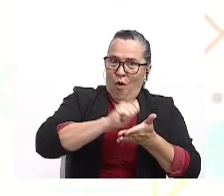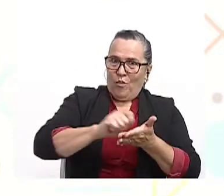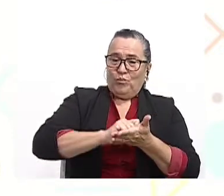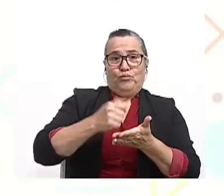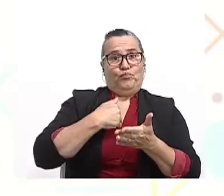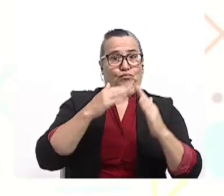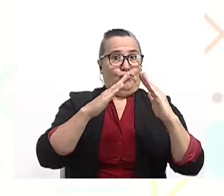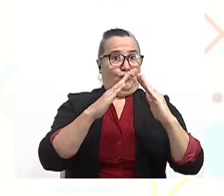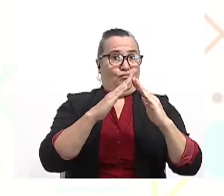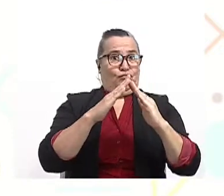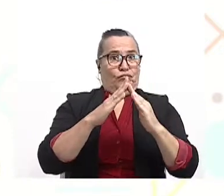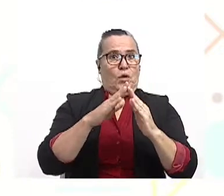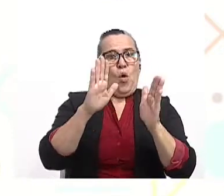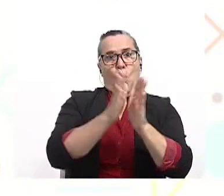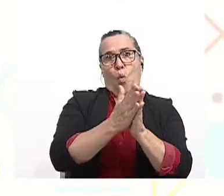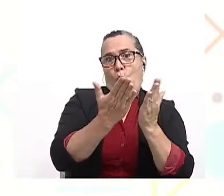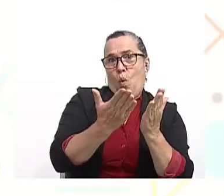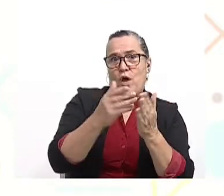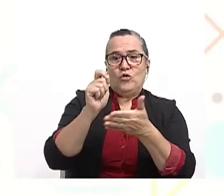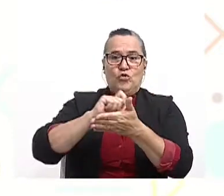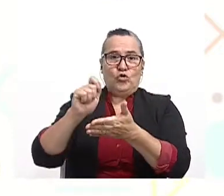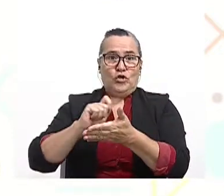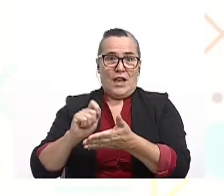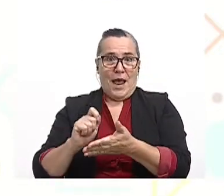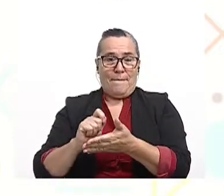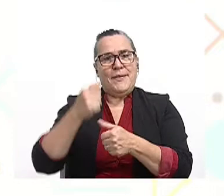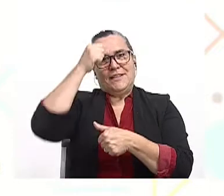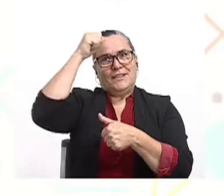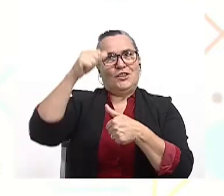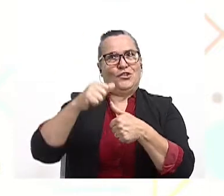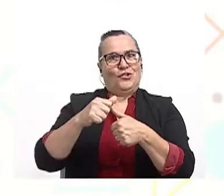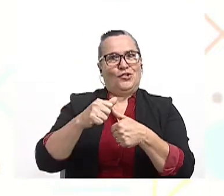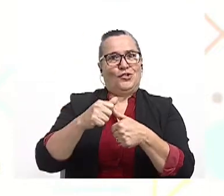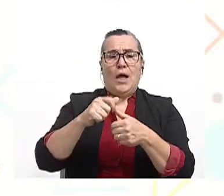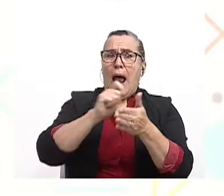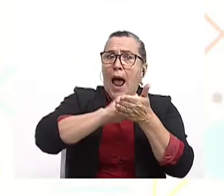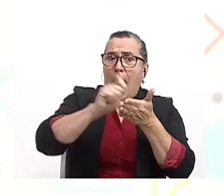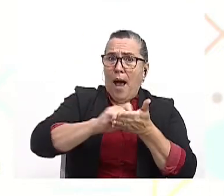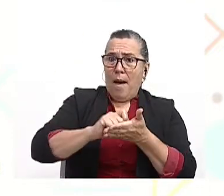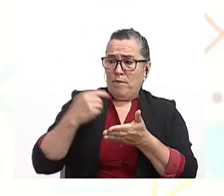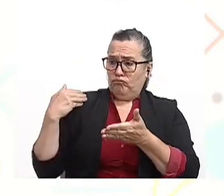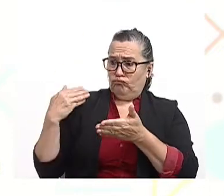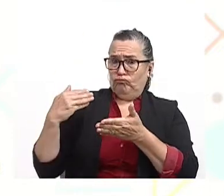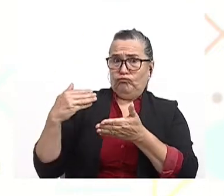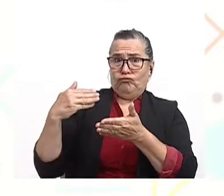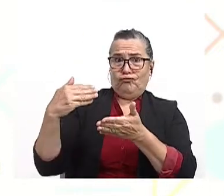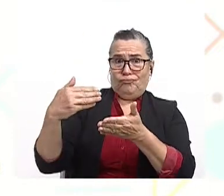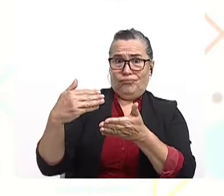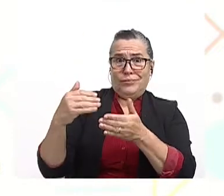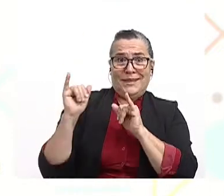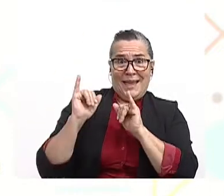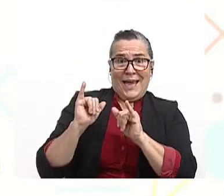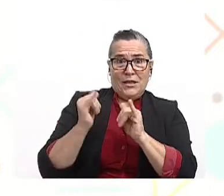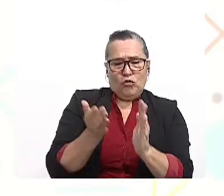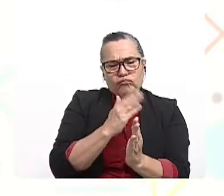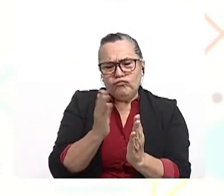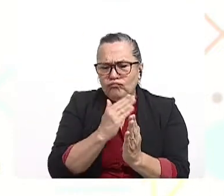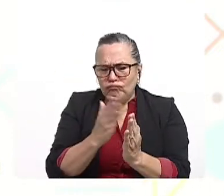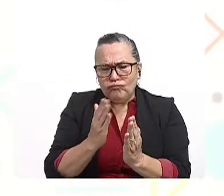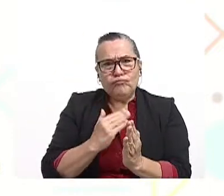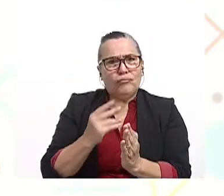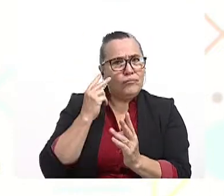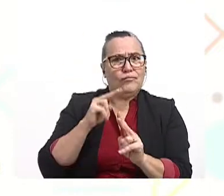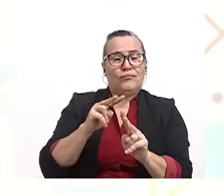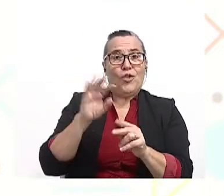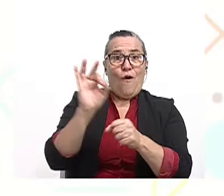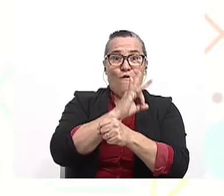casa a mano sus cuadernos y su lápiz. Y recuerde, los apuntes que hemos hecho de nuestros programas anteriores, de todo lo que hemos visto del tema